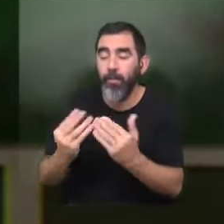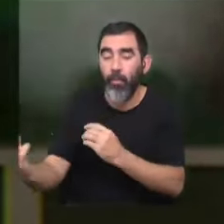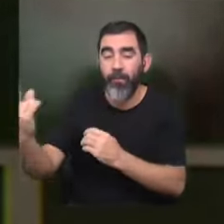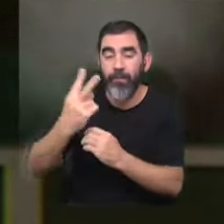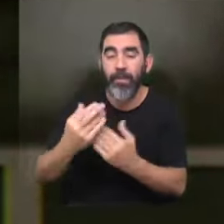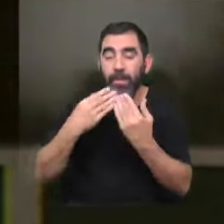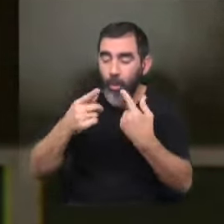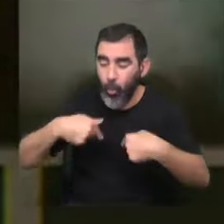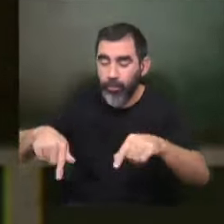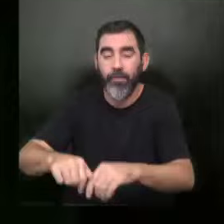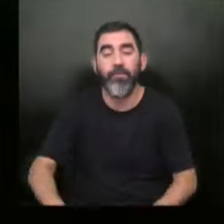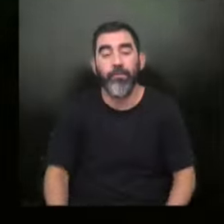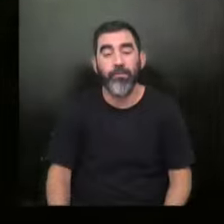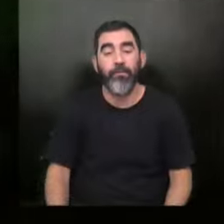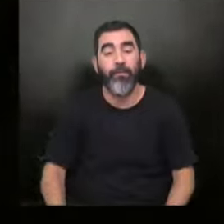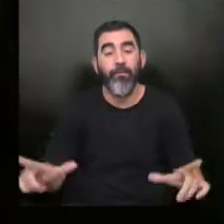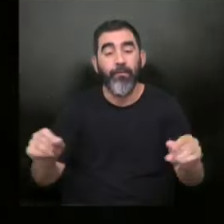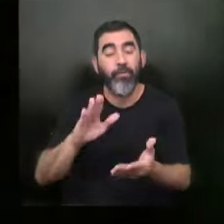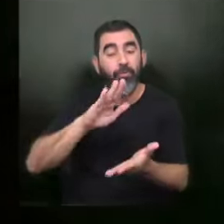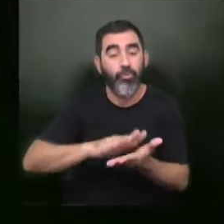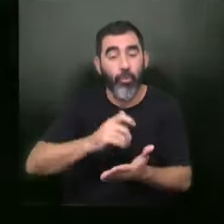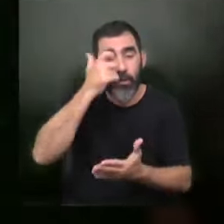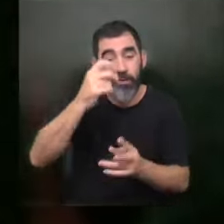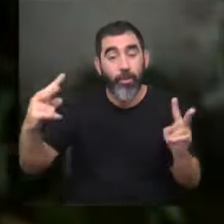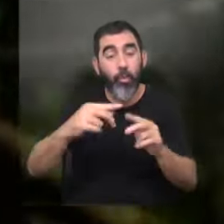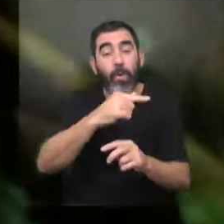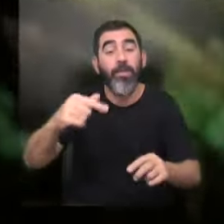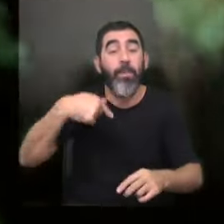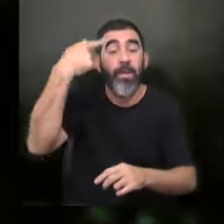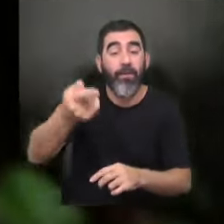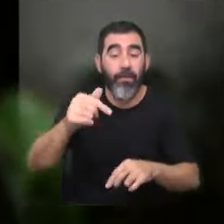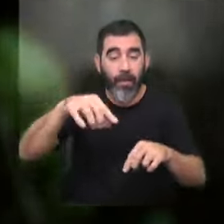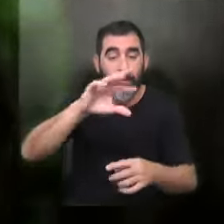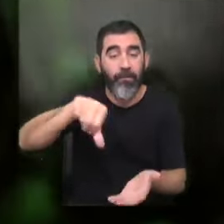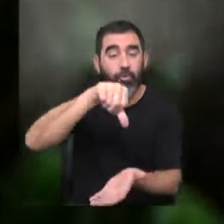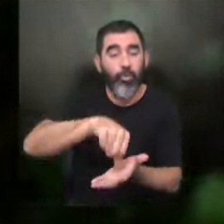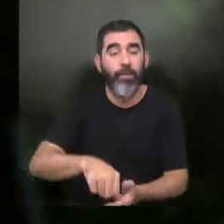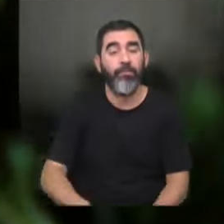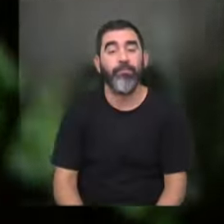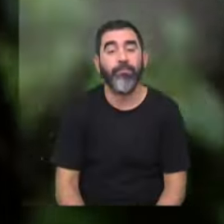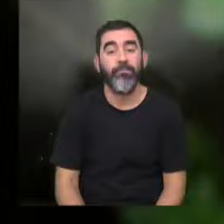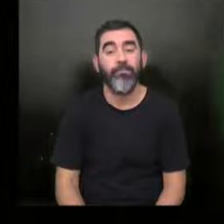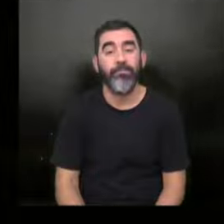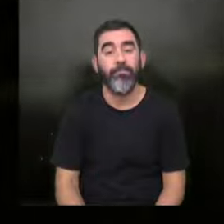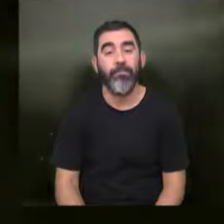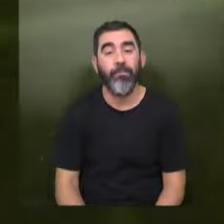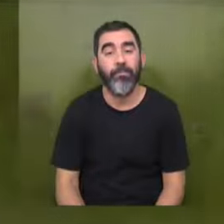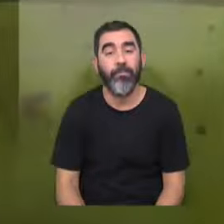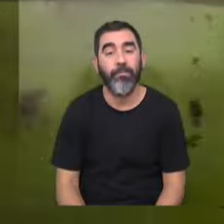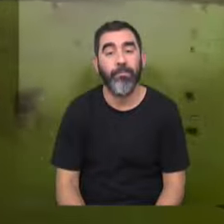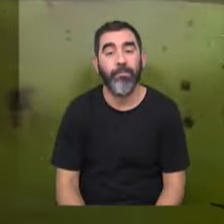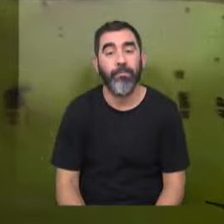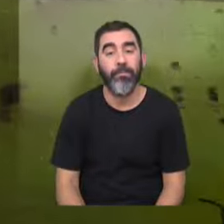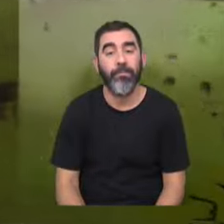Sobre Ciencia. Gracias a vos. Nos vamos y volvemos la semana que viene aquí en Sobre Ciencia en TV Ciudad.